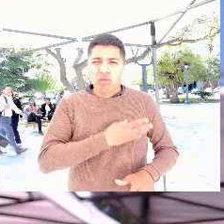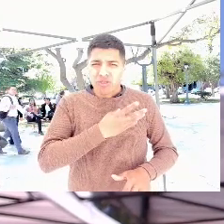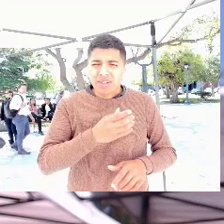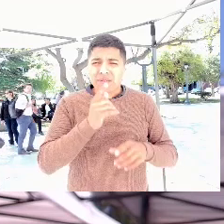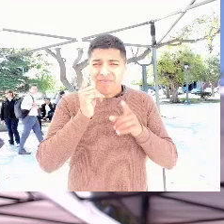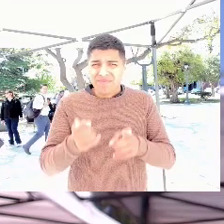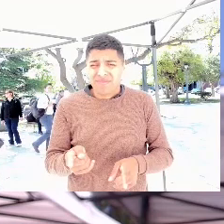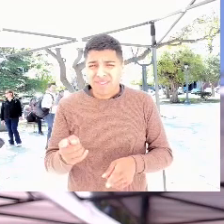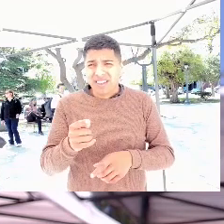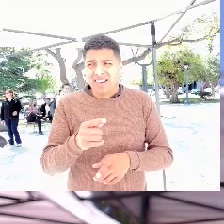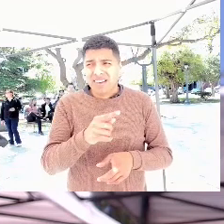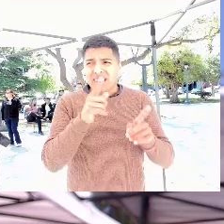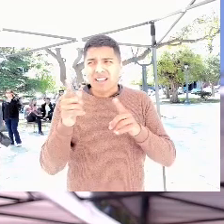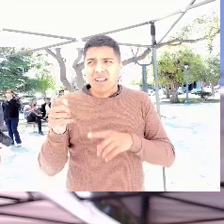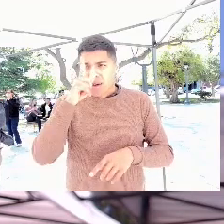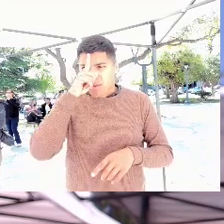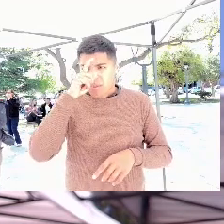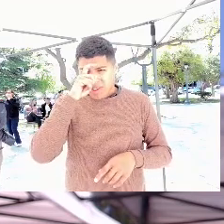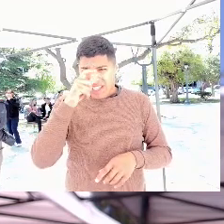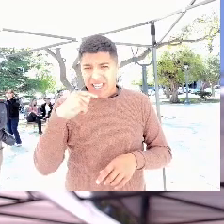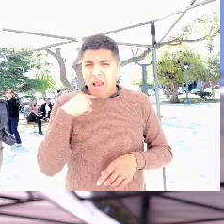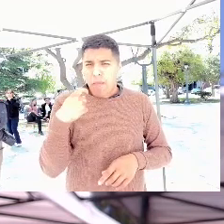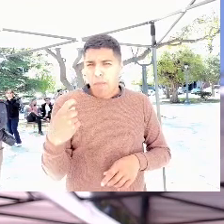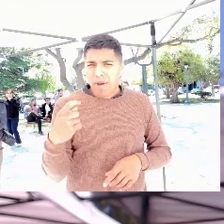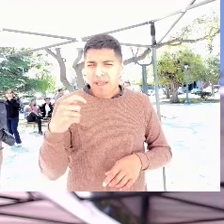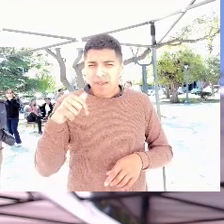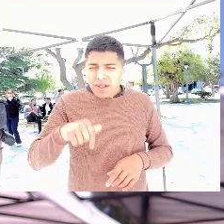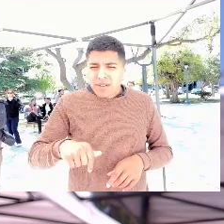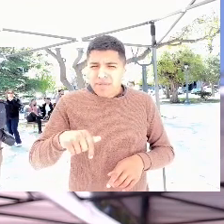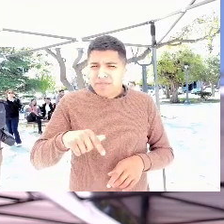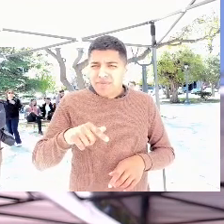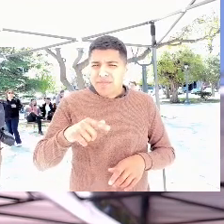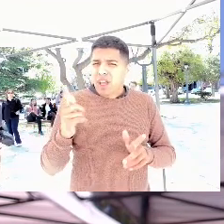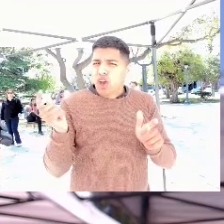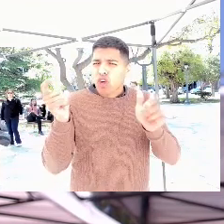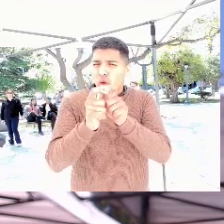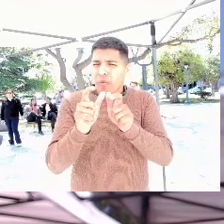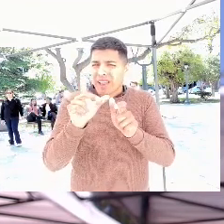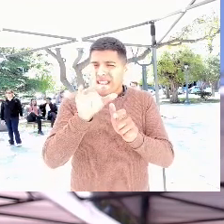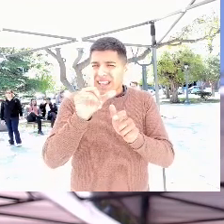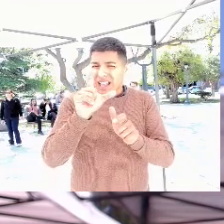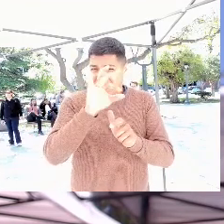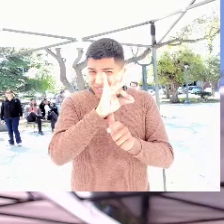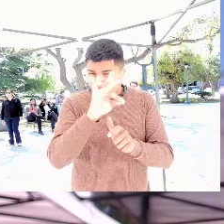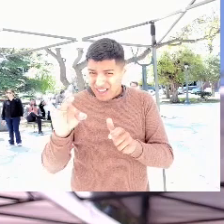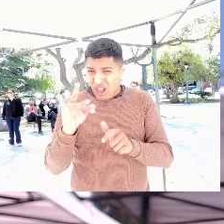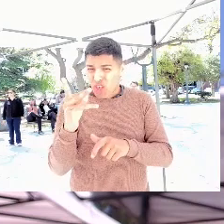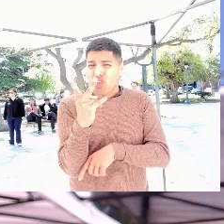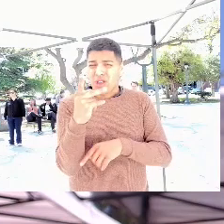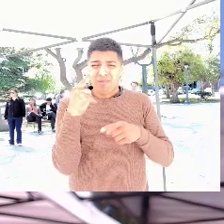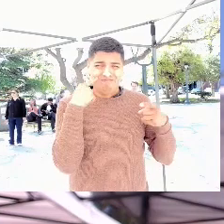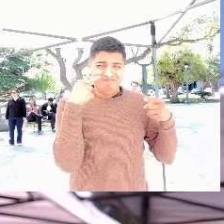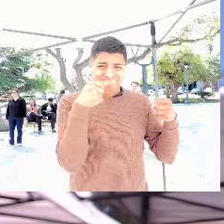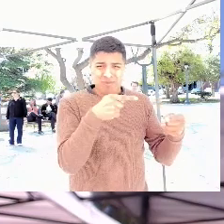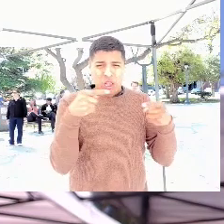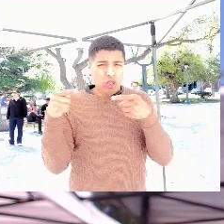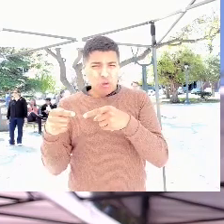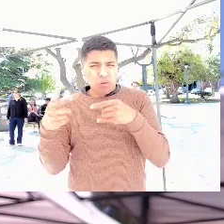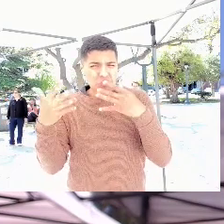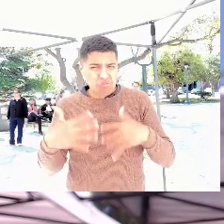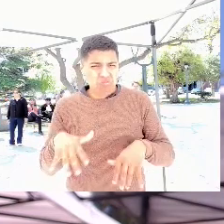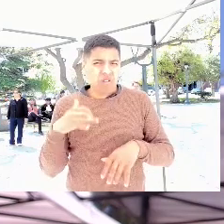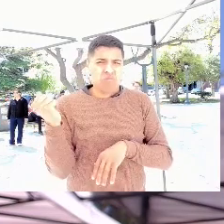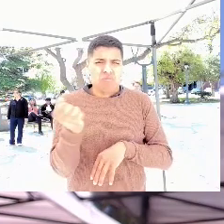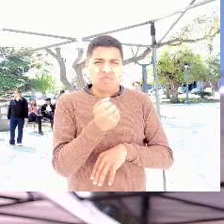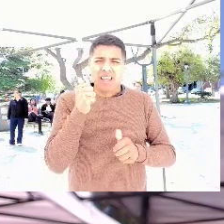al Hospital Español mediante su comisión directiva. Son dos instituciones baluartes de la